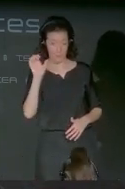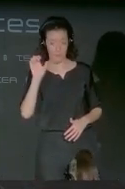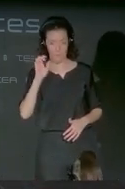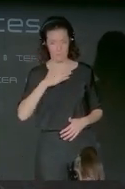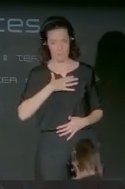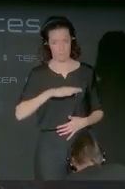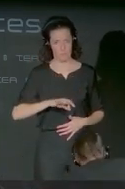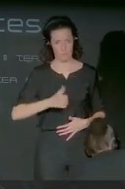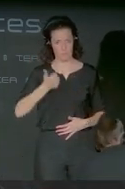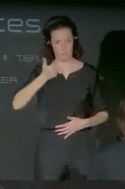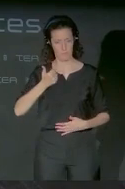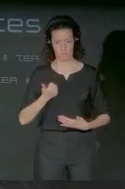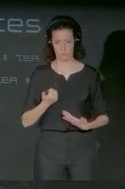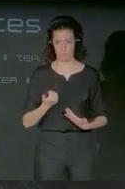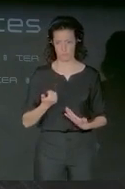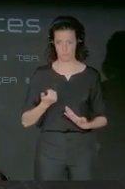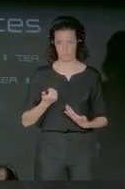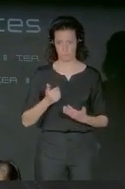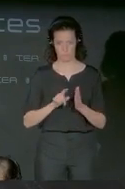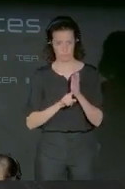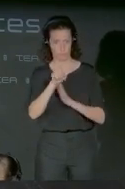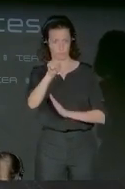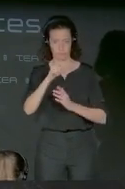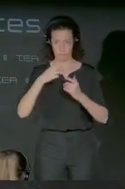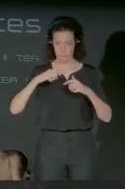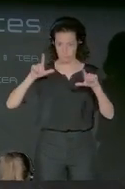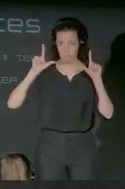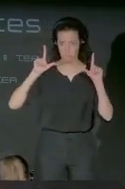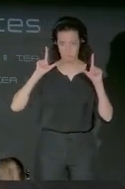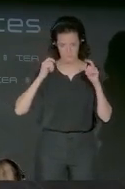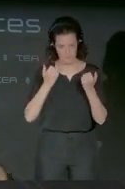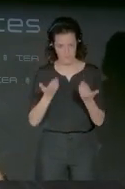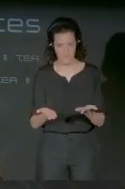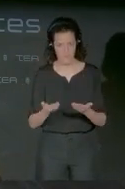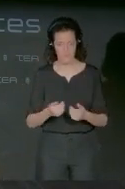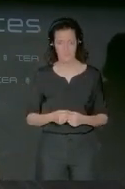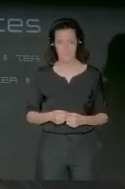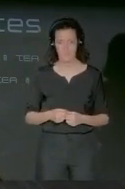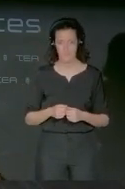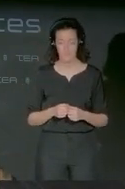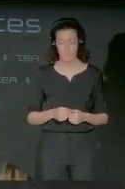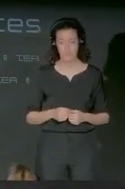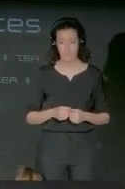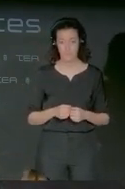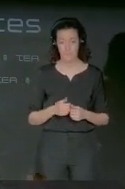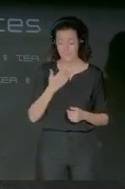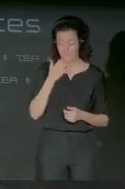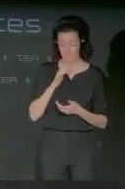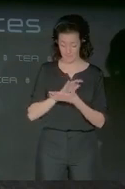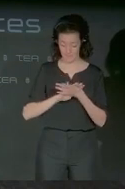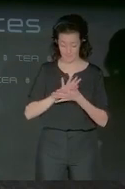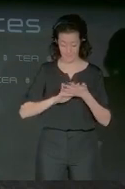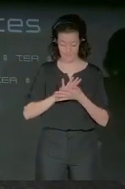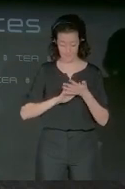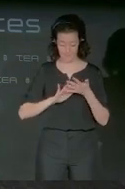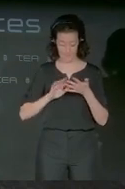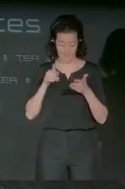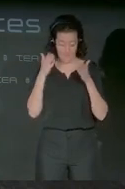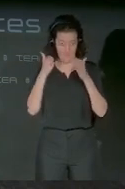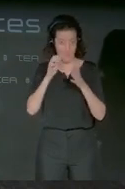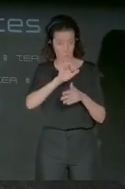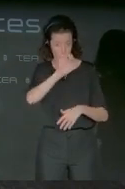potencial, mayor capacidad. Y una de las cosas cuando se habla a nivel europeo es la parte de